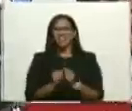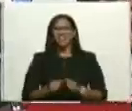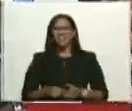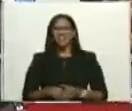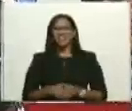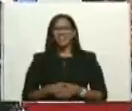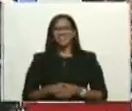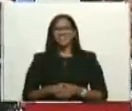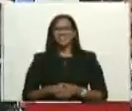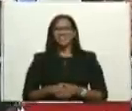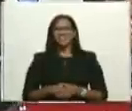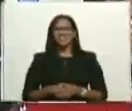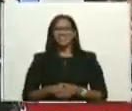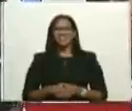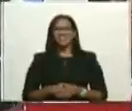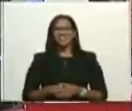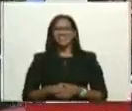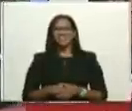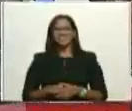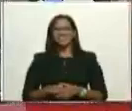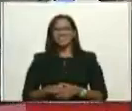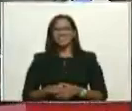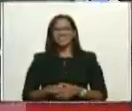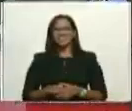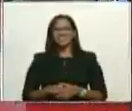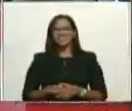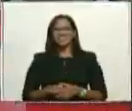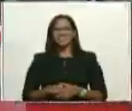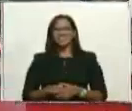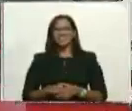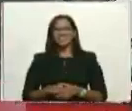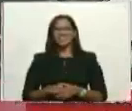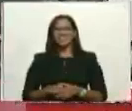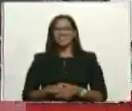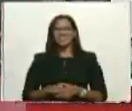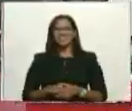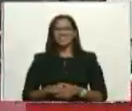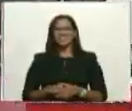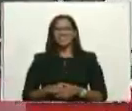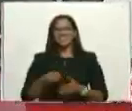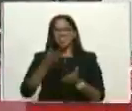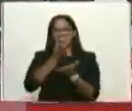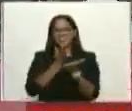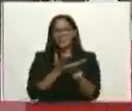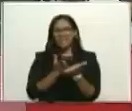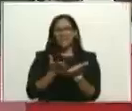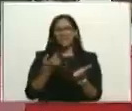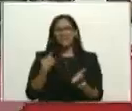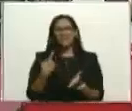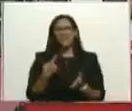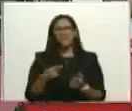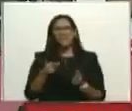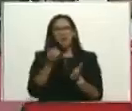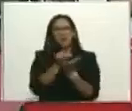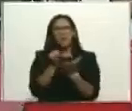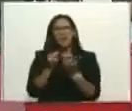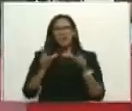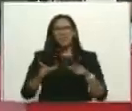Nah, la de abajo será de verdad. La de abajo, esta. Ajá. Bueno, vamos a picar esta primera, pues. Vamos a probar la tortica,